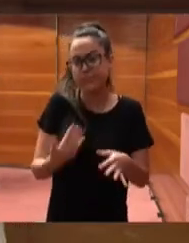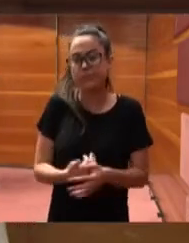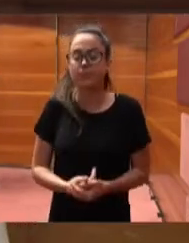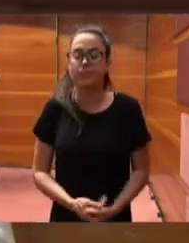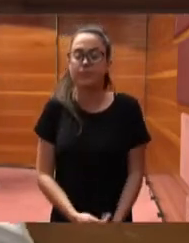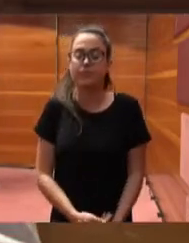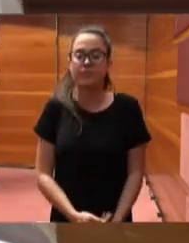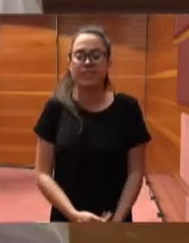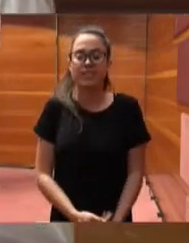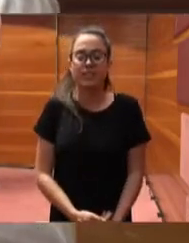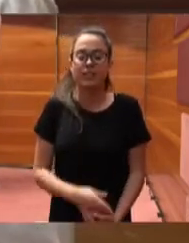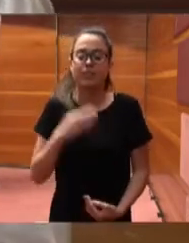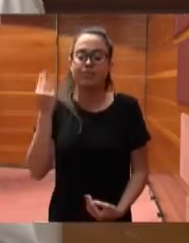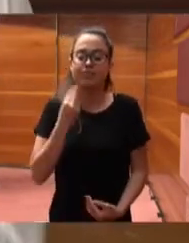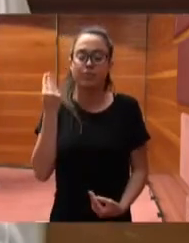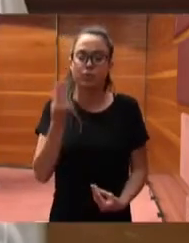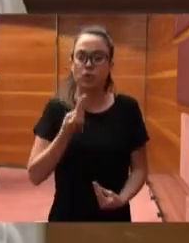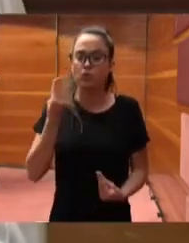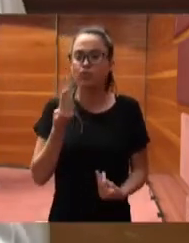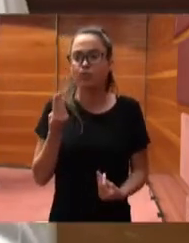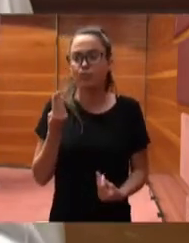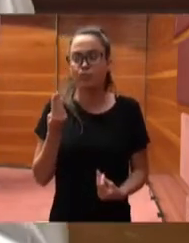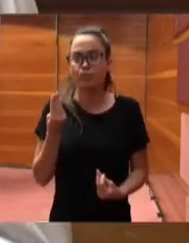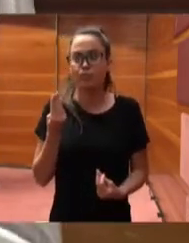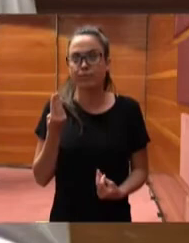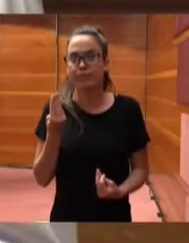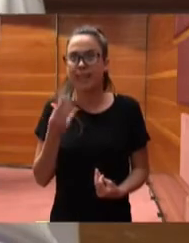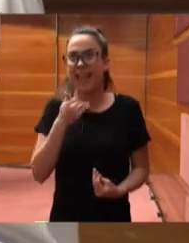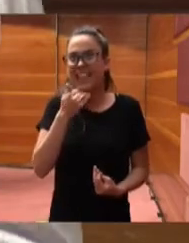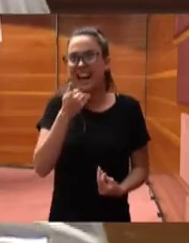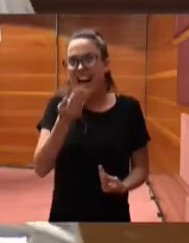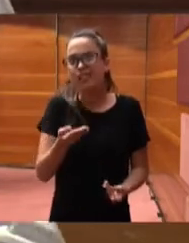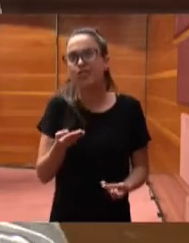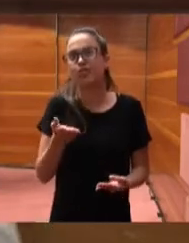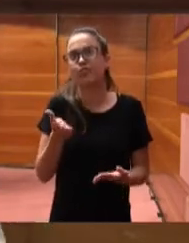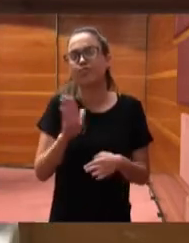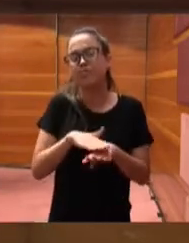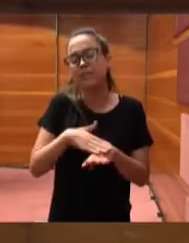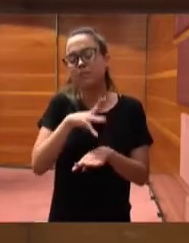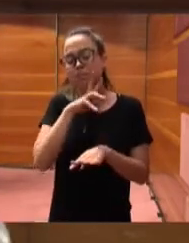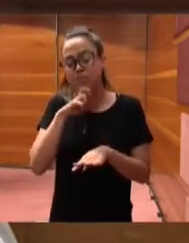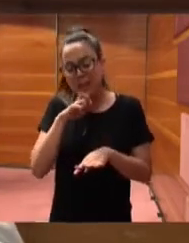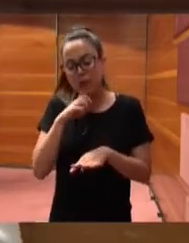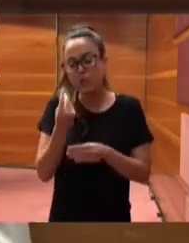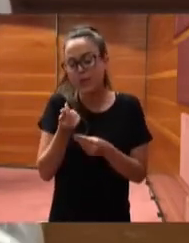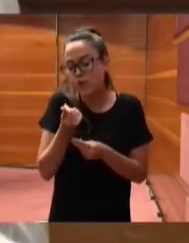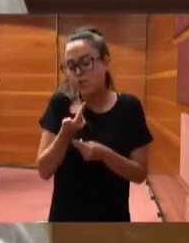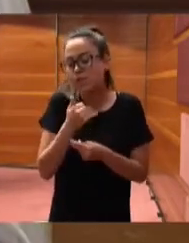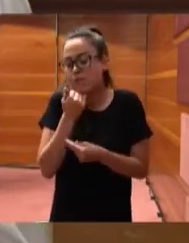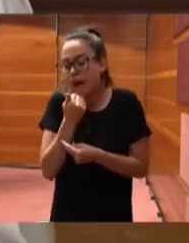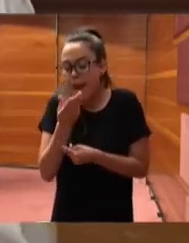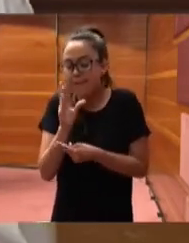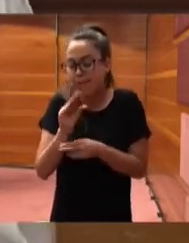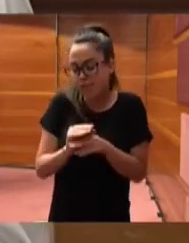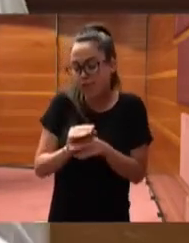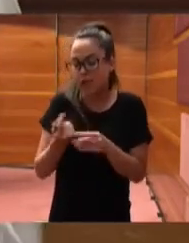totalmente negativo que puedas a veces poner algún valor económico, ¿no?, por medio, siempre que esté